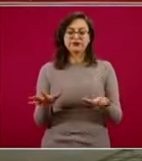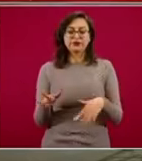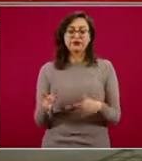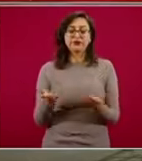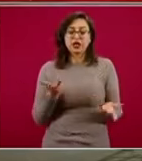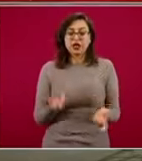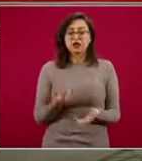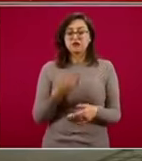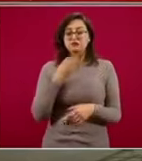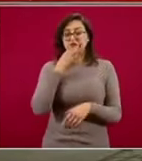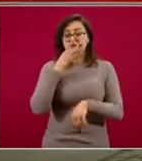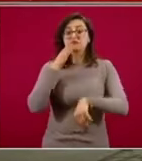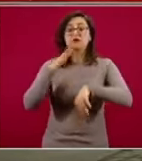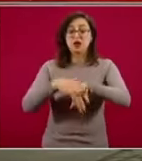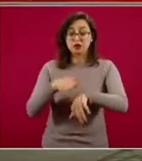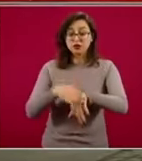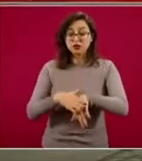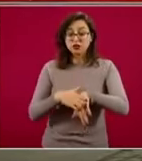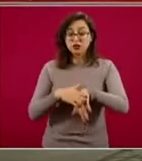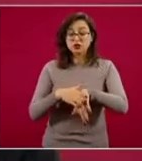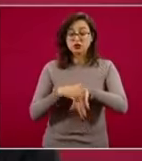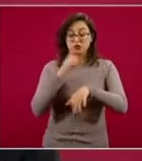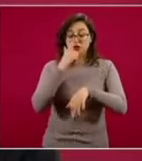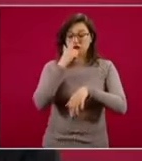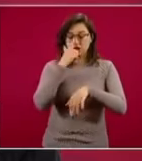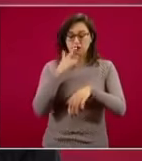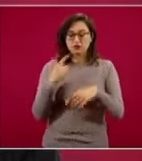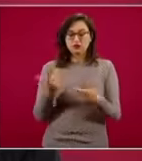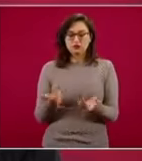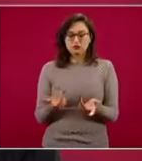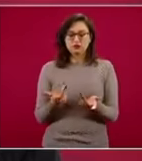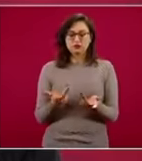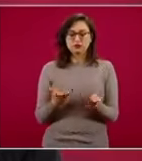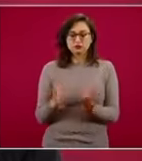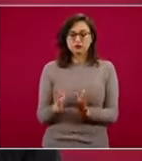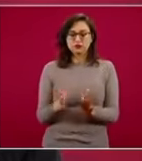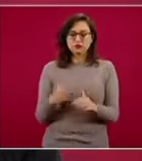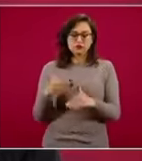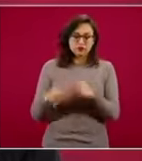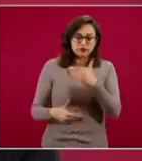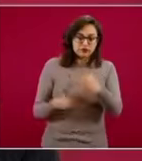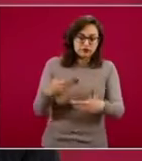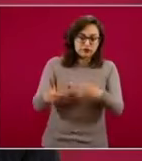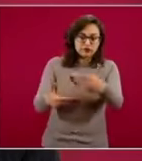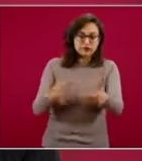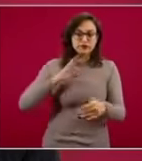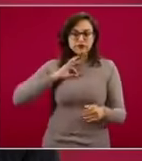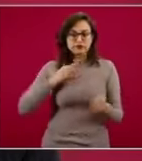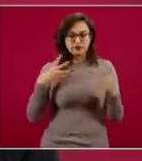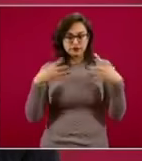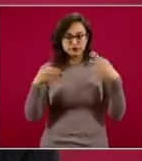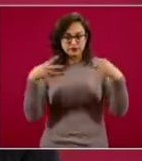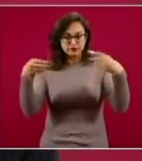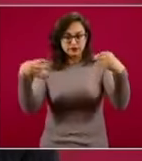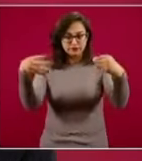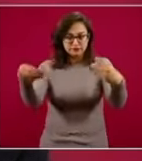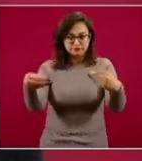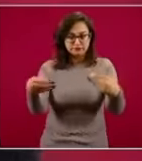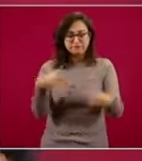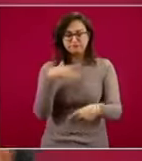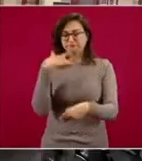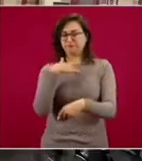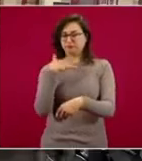estamos avisorando un cambio de fases en el manejo de la epidemia que tiene que ver